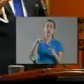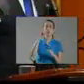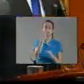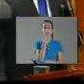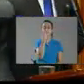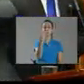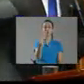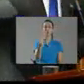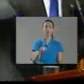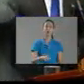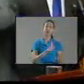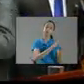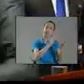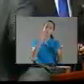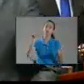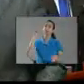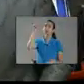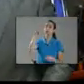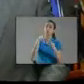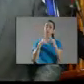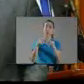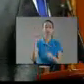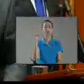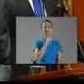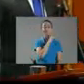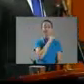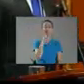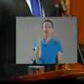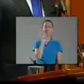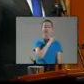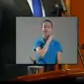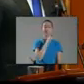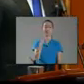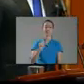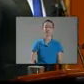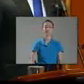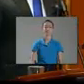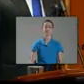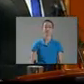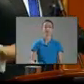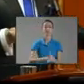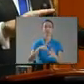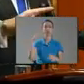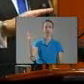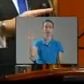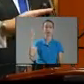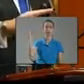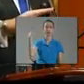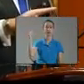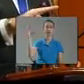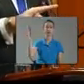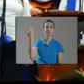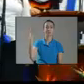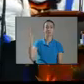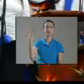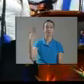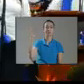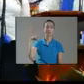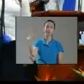pueblo redimido, la gloria de tu nombre cantaré. Con el